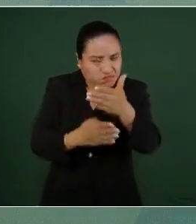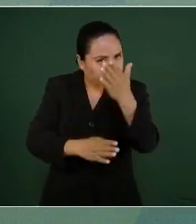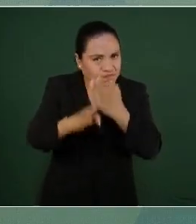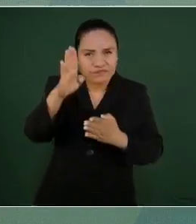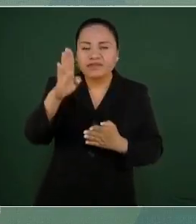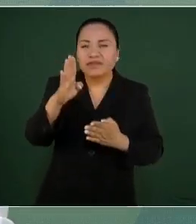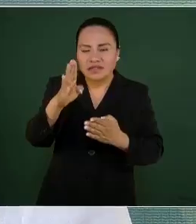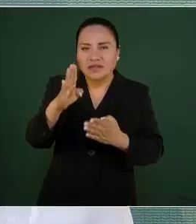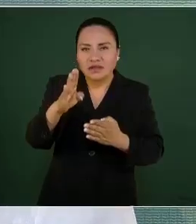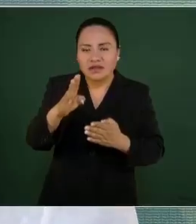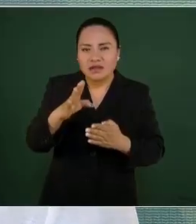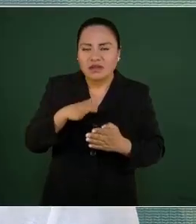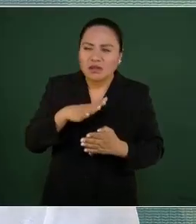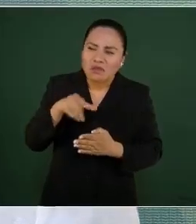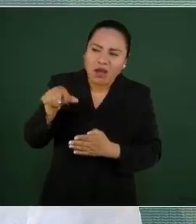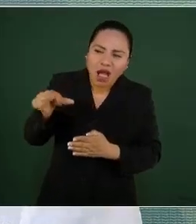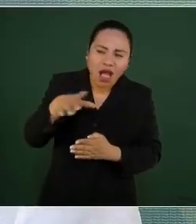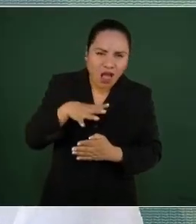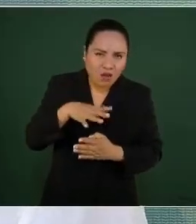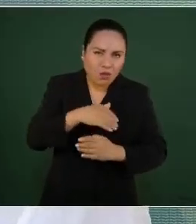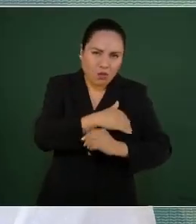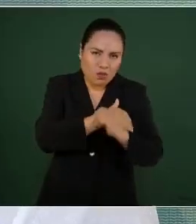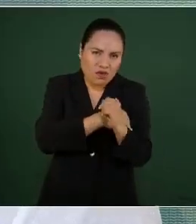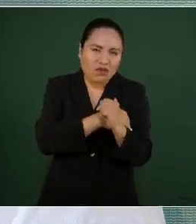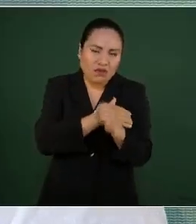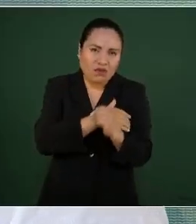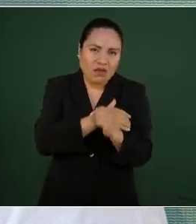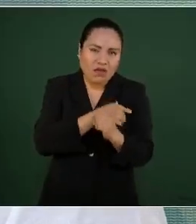Y por ahí debo de tener el dato.